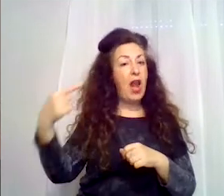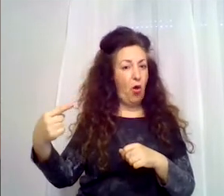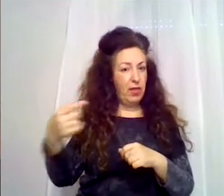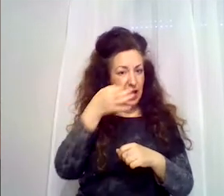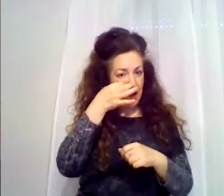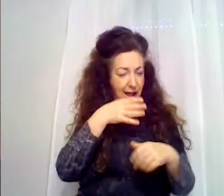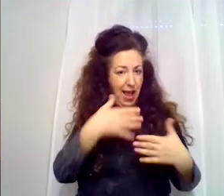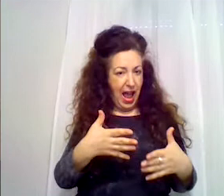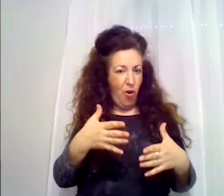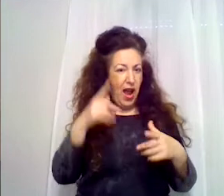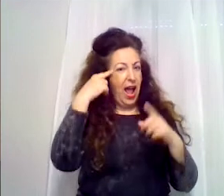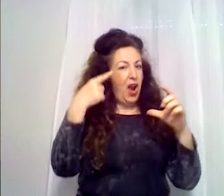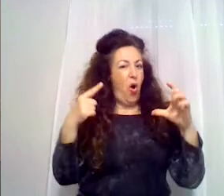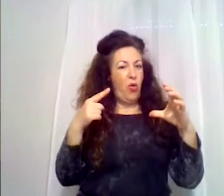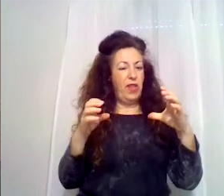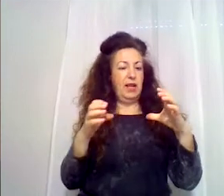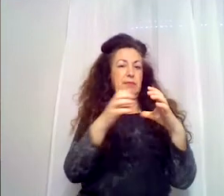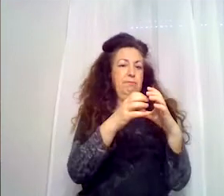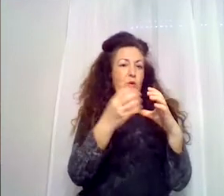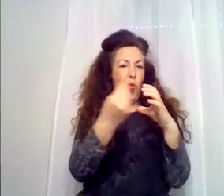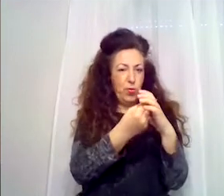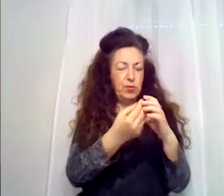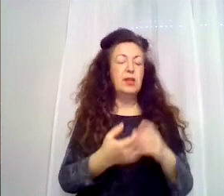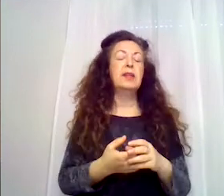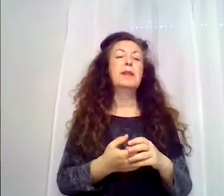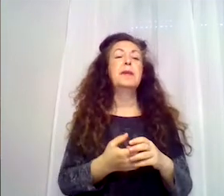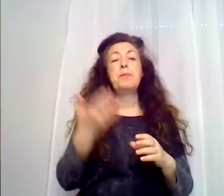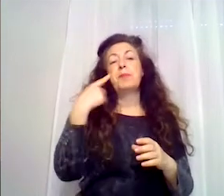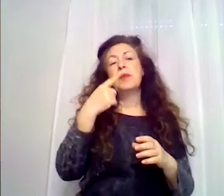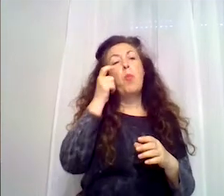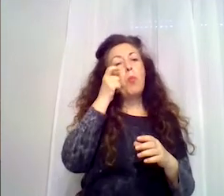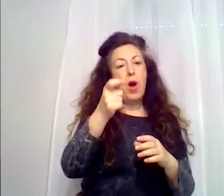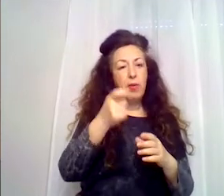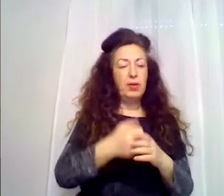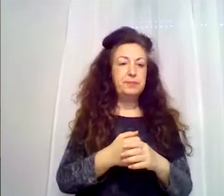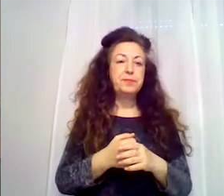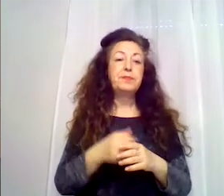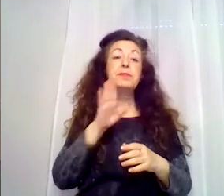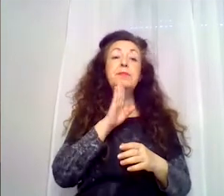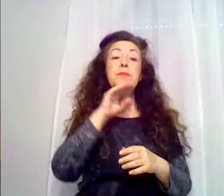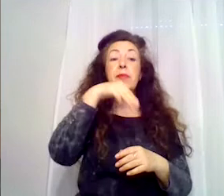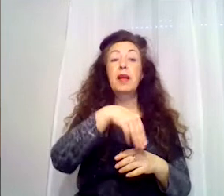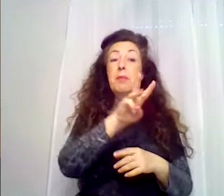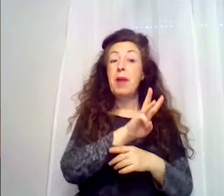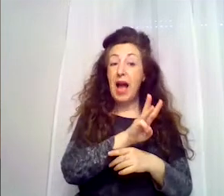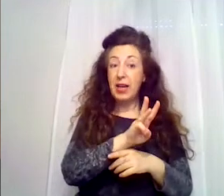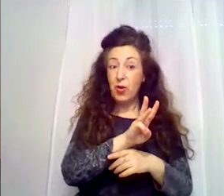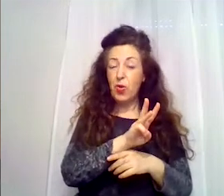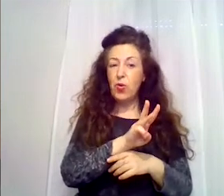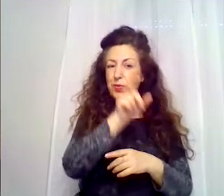año 1593 en esta localidad, que hoy en realidad es un barrio en la zona sureste de